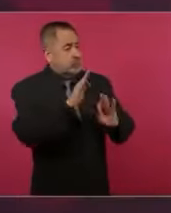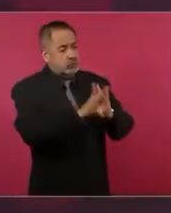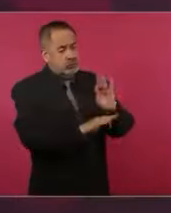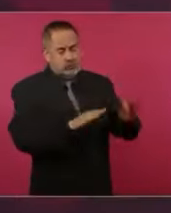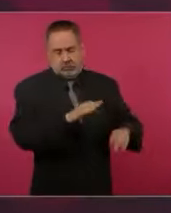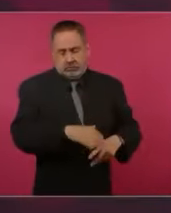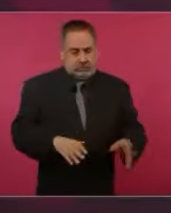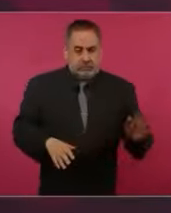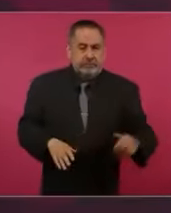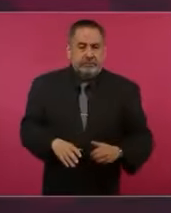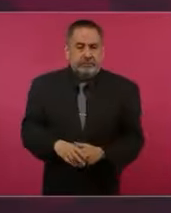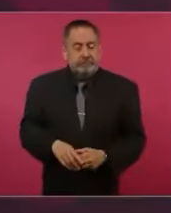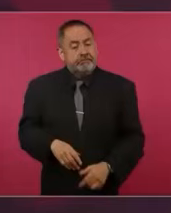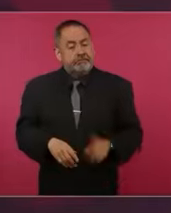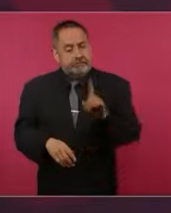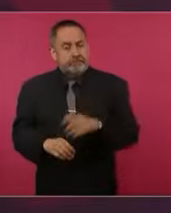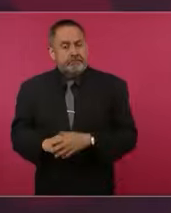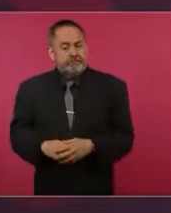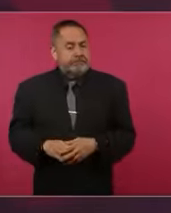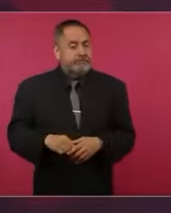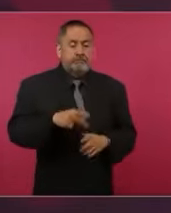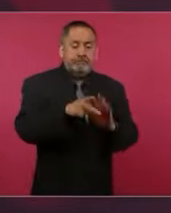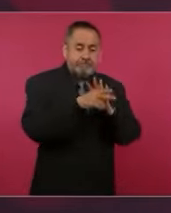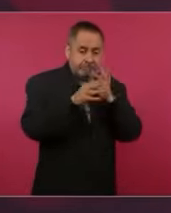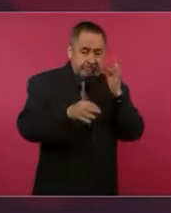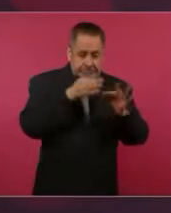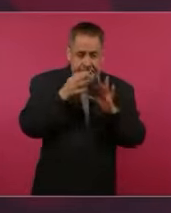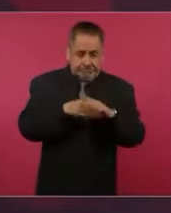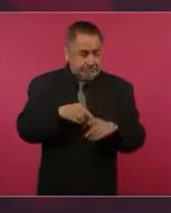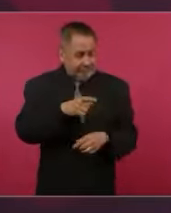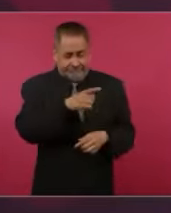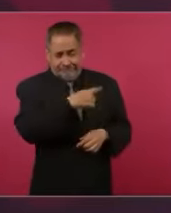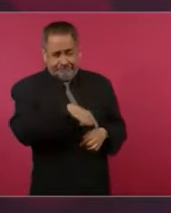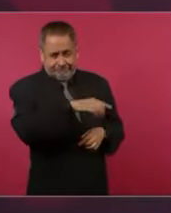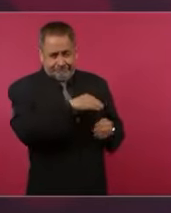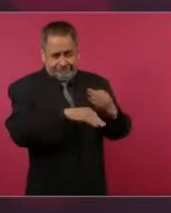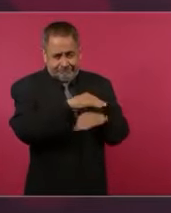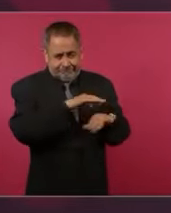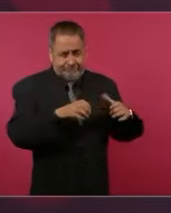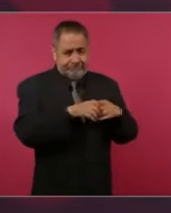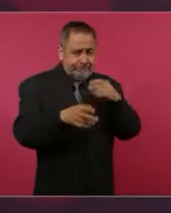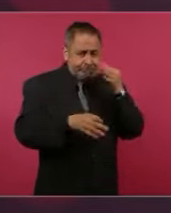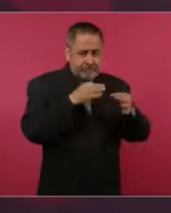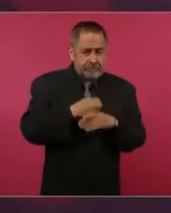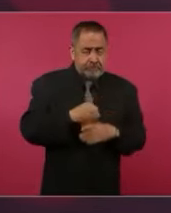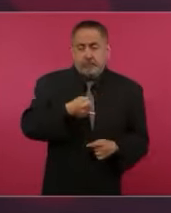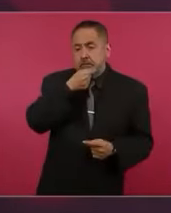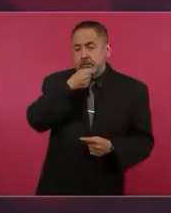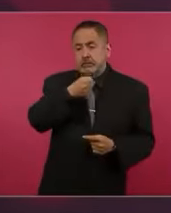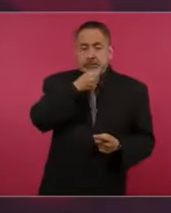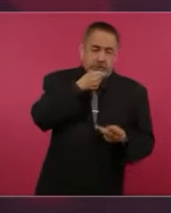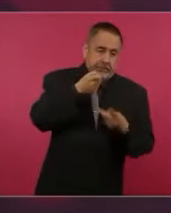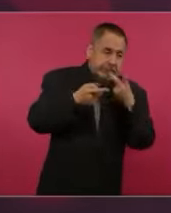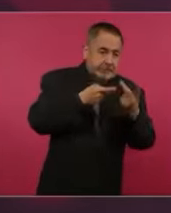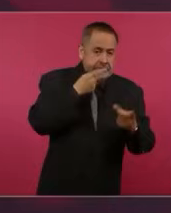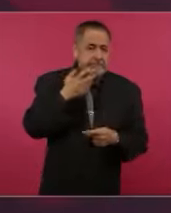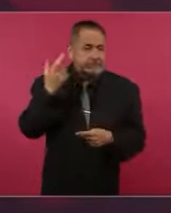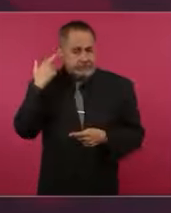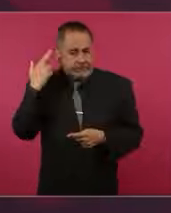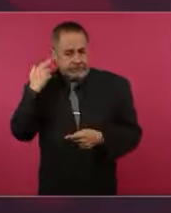Los medios, todos ellos son comentaristas de radio,